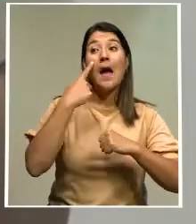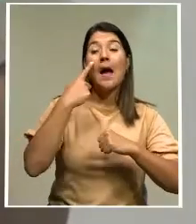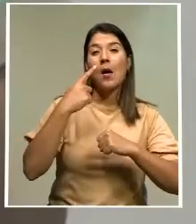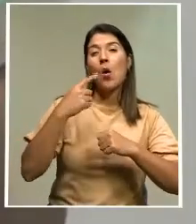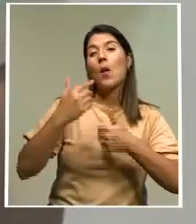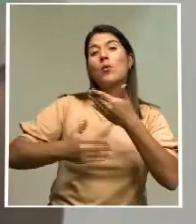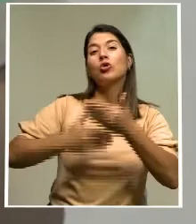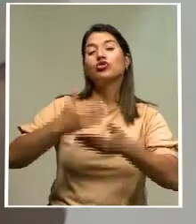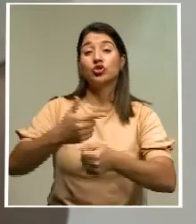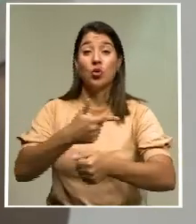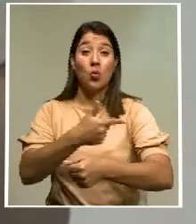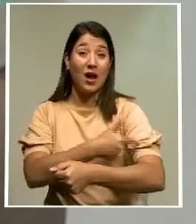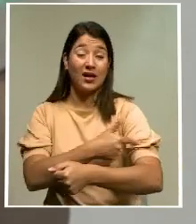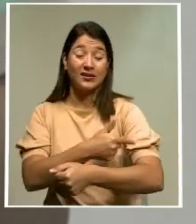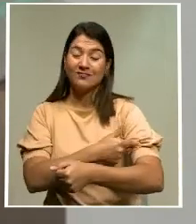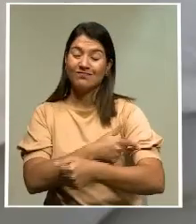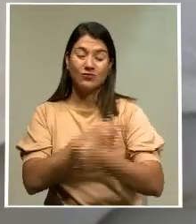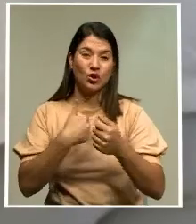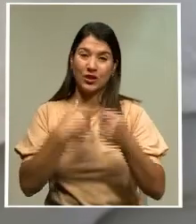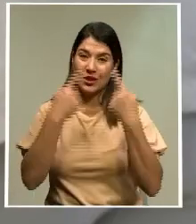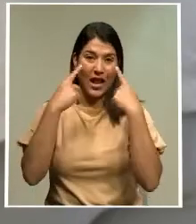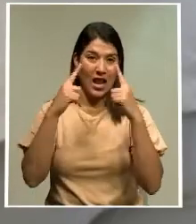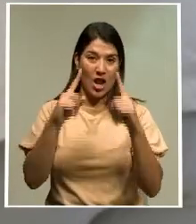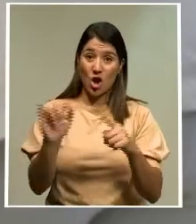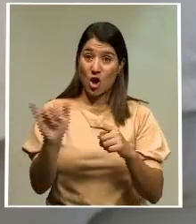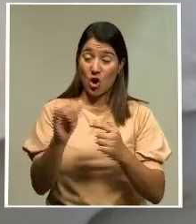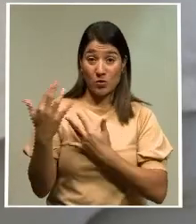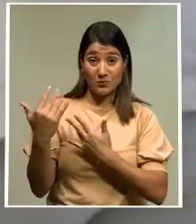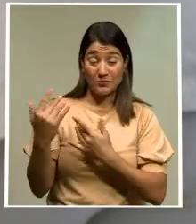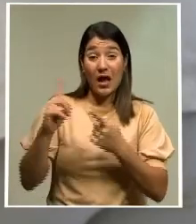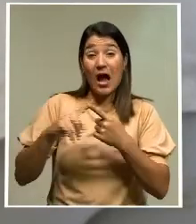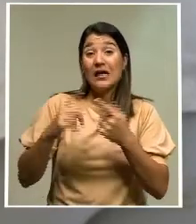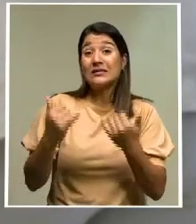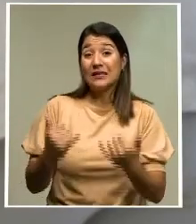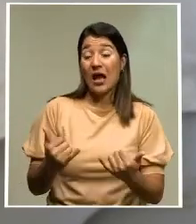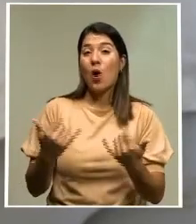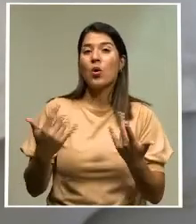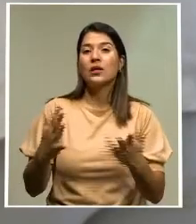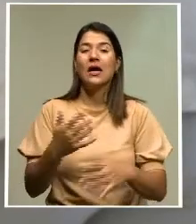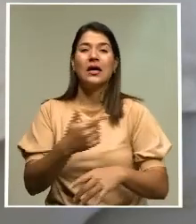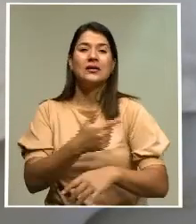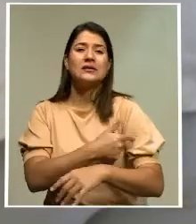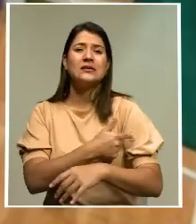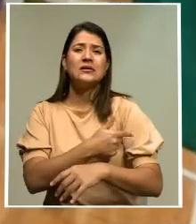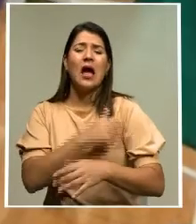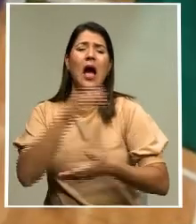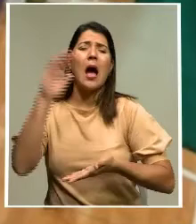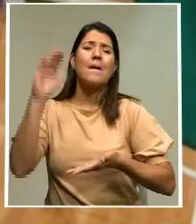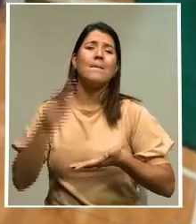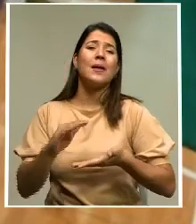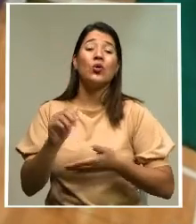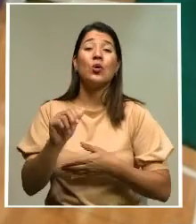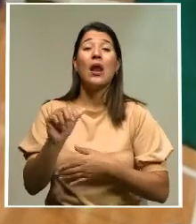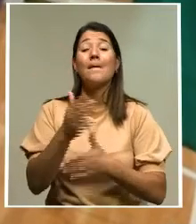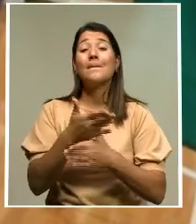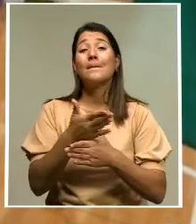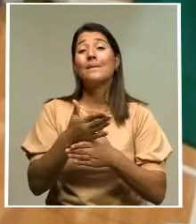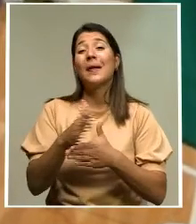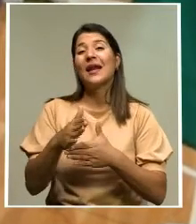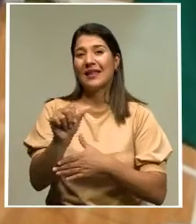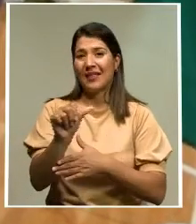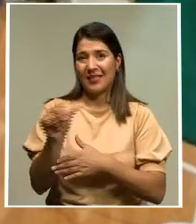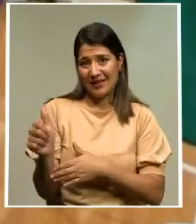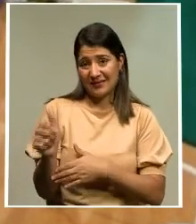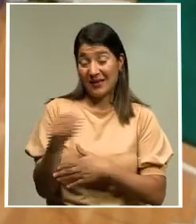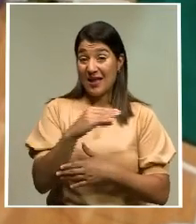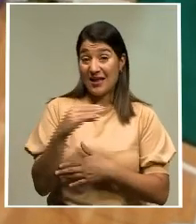no ha tenido el efecto esperado. Hasta ahora se han administrado vacunas a menos de la 10ª parte de los habitantes y las